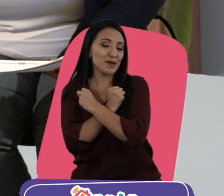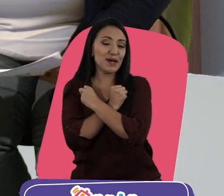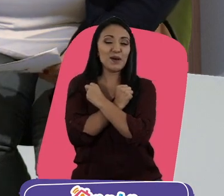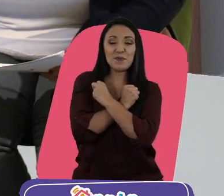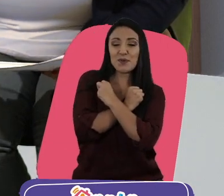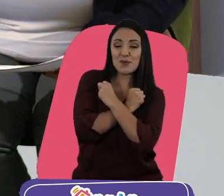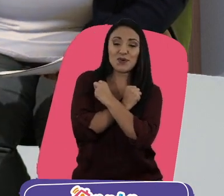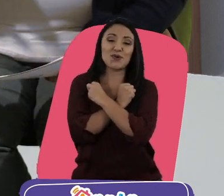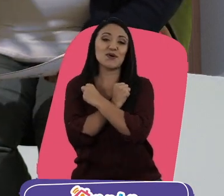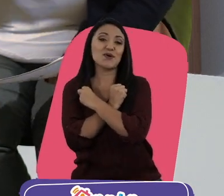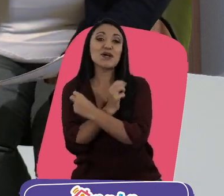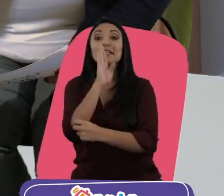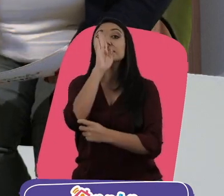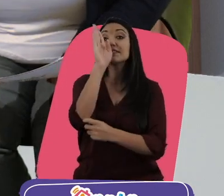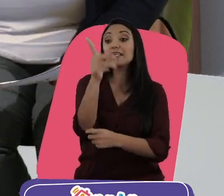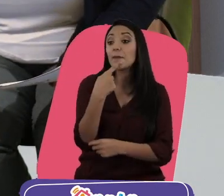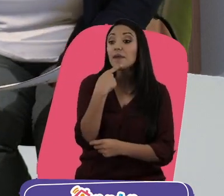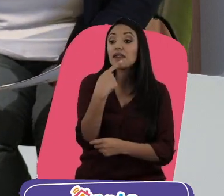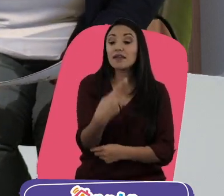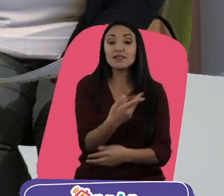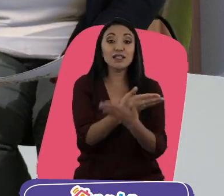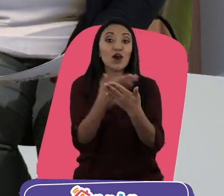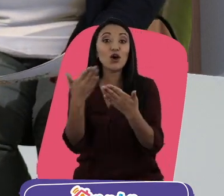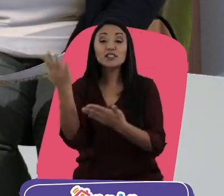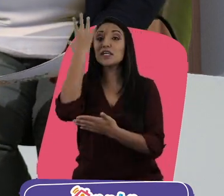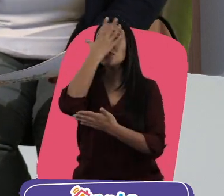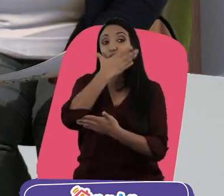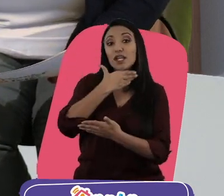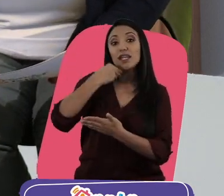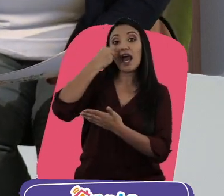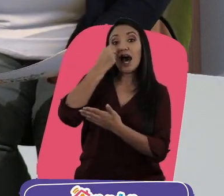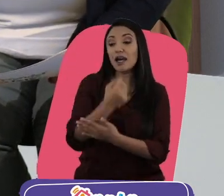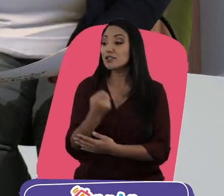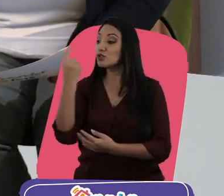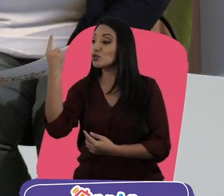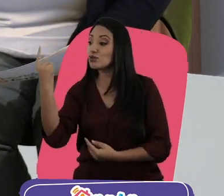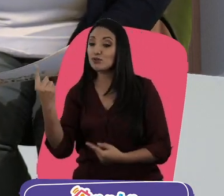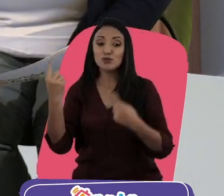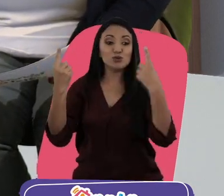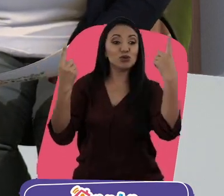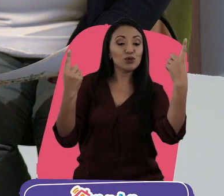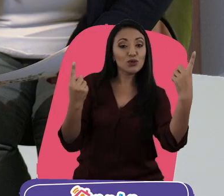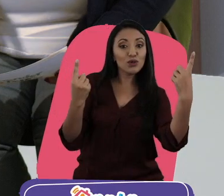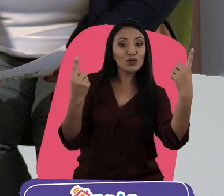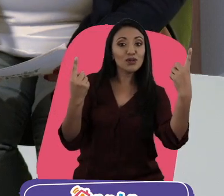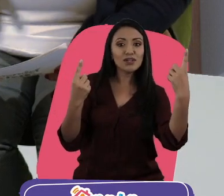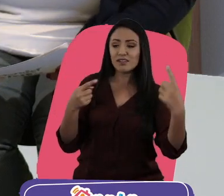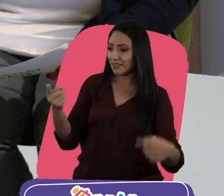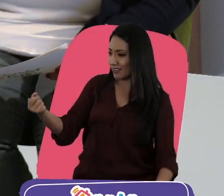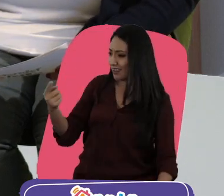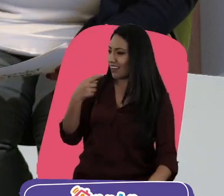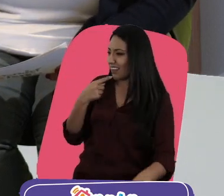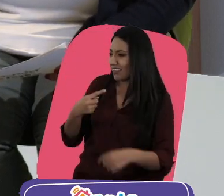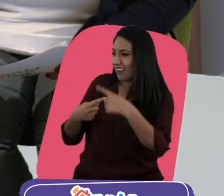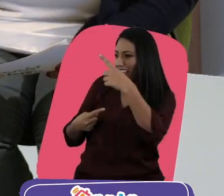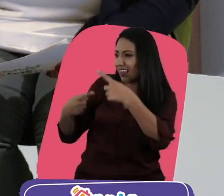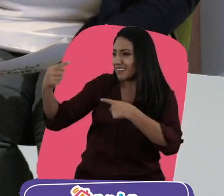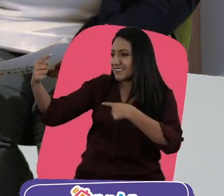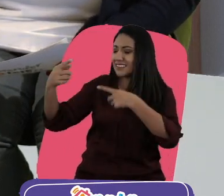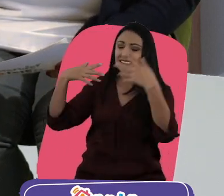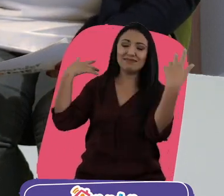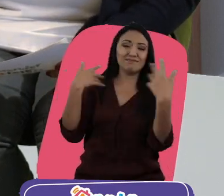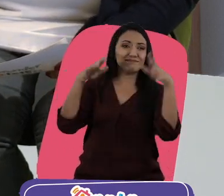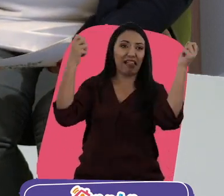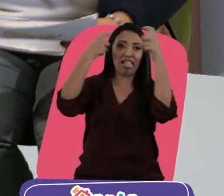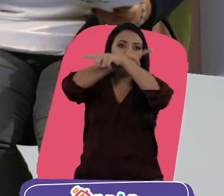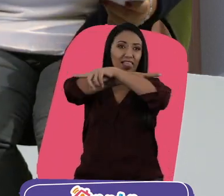amor. Diciendo cosas siempre buenas, sí señor, el uno del otro. Tú dijiste diciendo, yo dije tras. Sí,